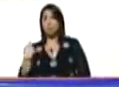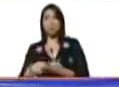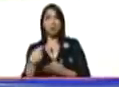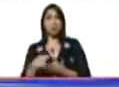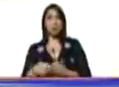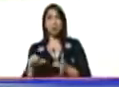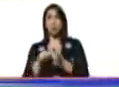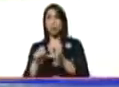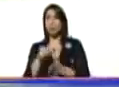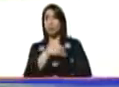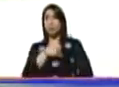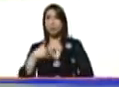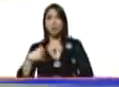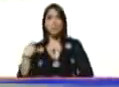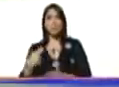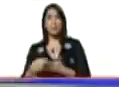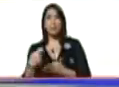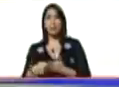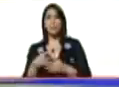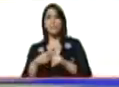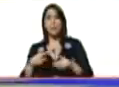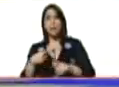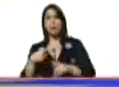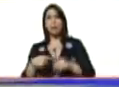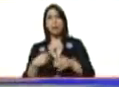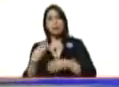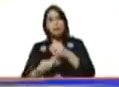invertir. Para ir generando